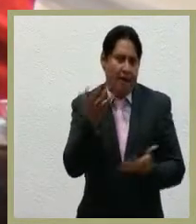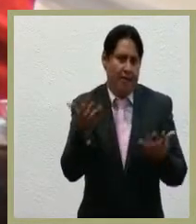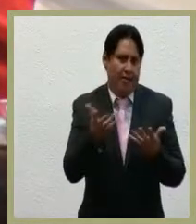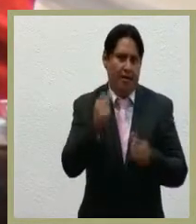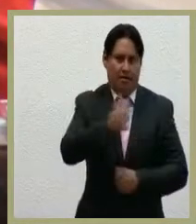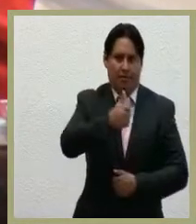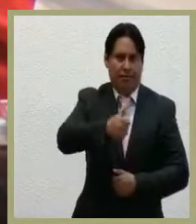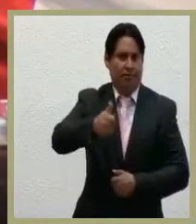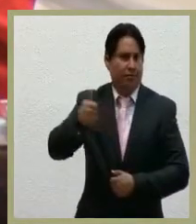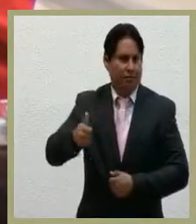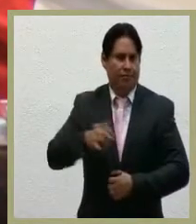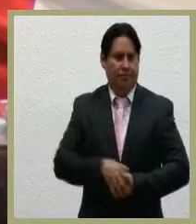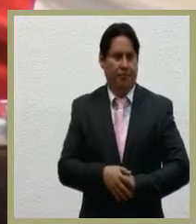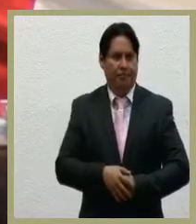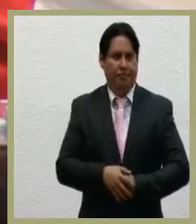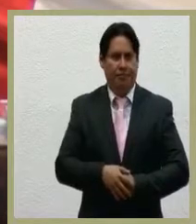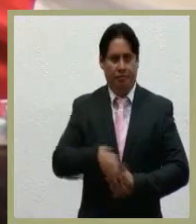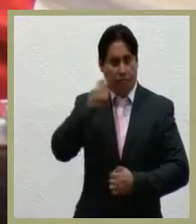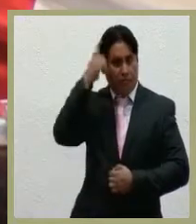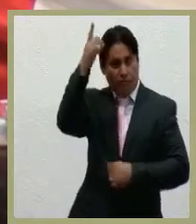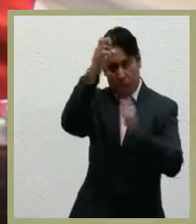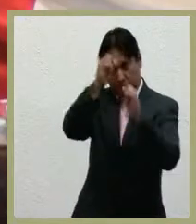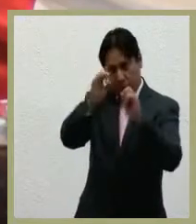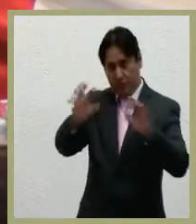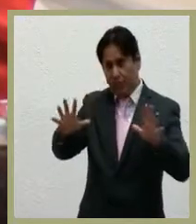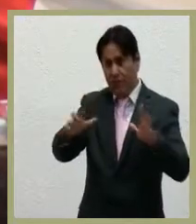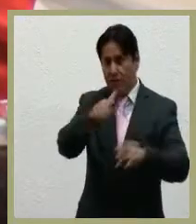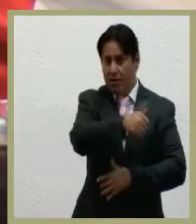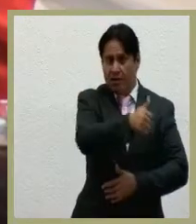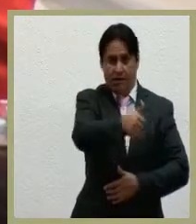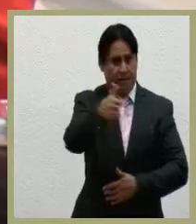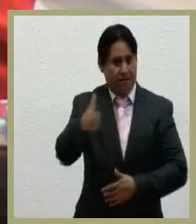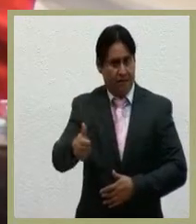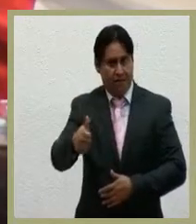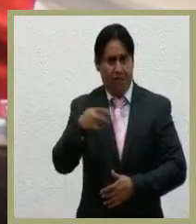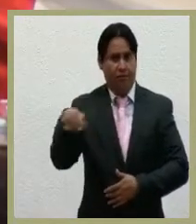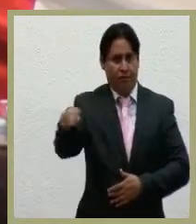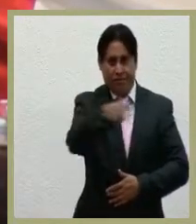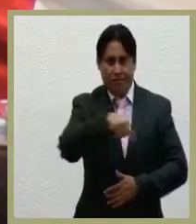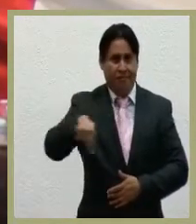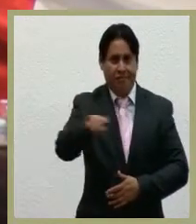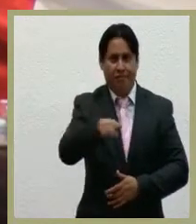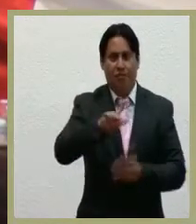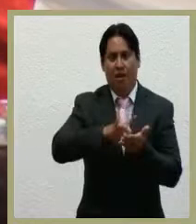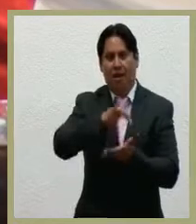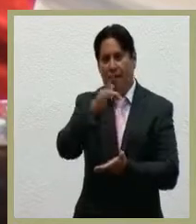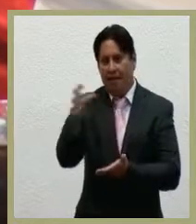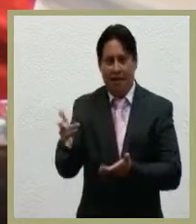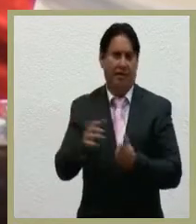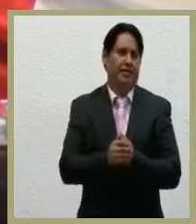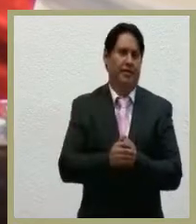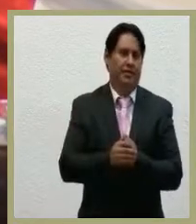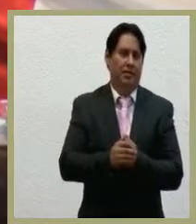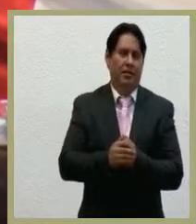uno. Dios los bendiga a cada uno de ustedes. Gracias por hacer